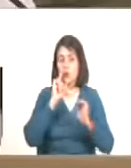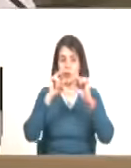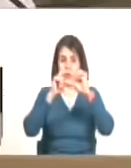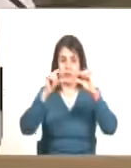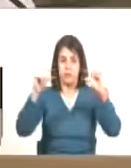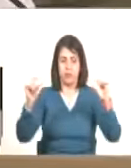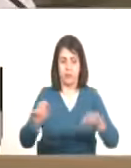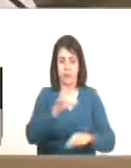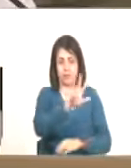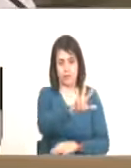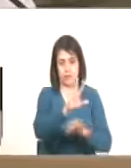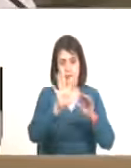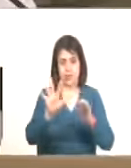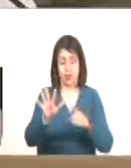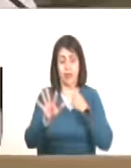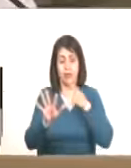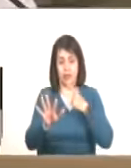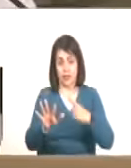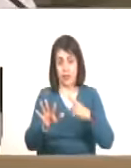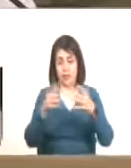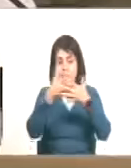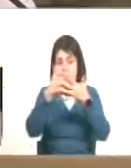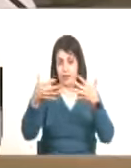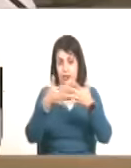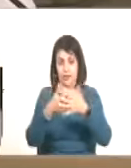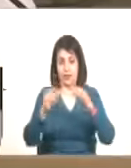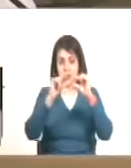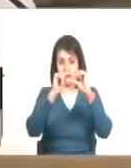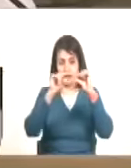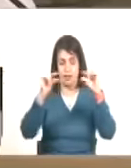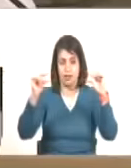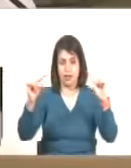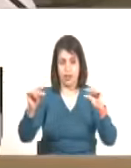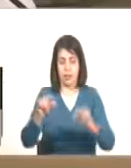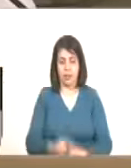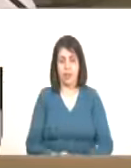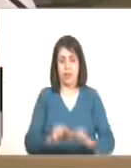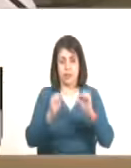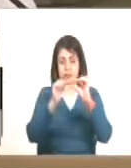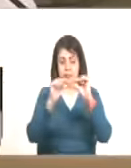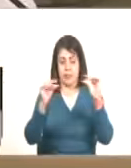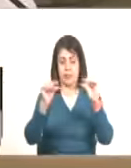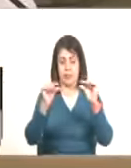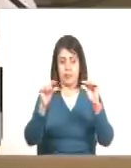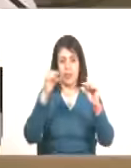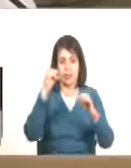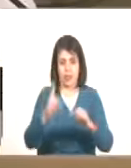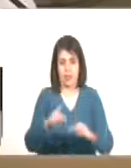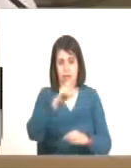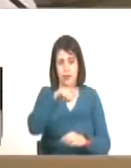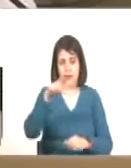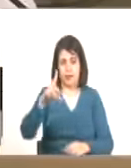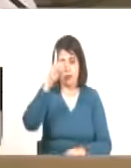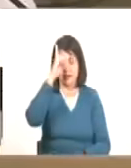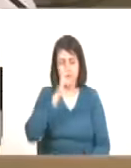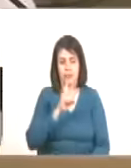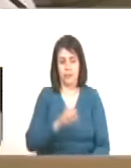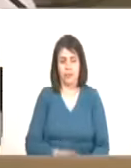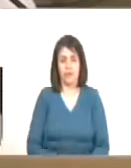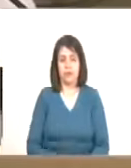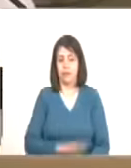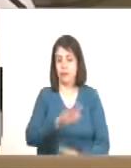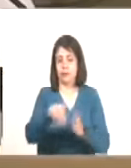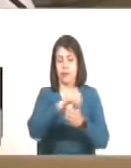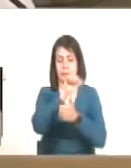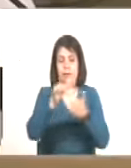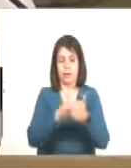del artículo 35, el cual queda redactado en los siguientes términos. Epígrafe. Deberes de las personas con discapacidad. Es